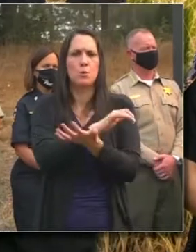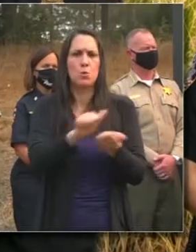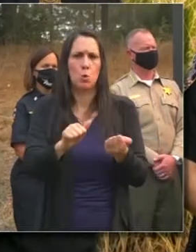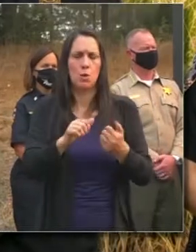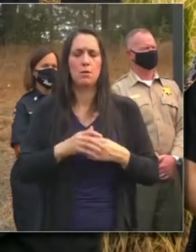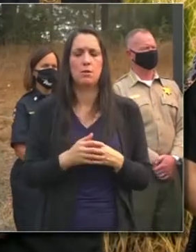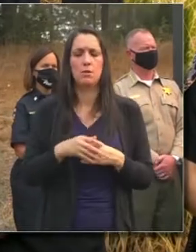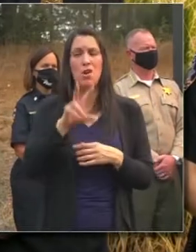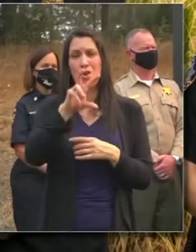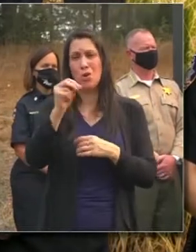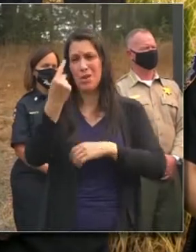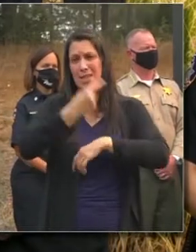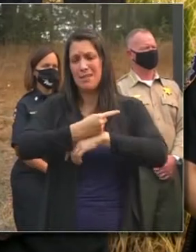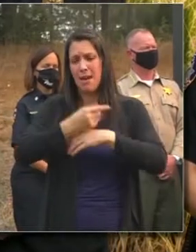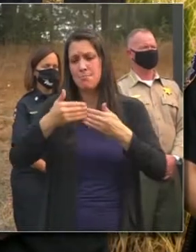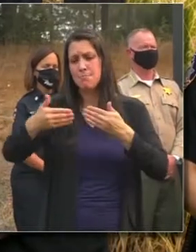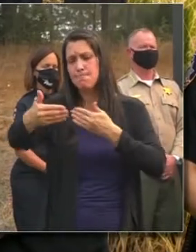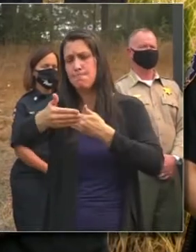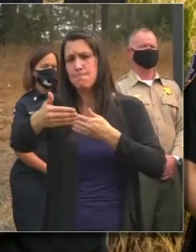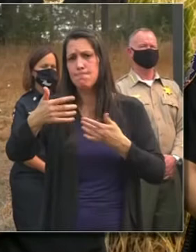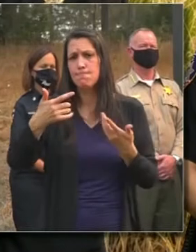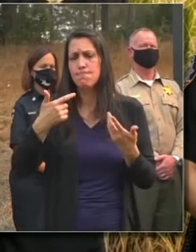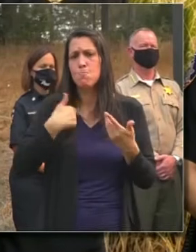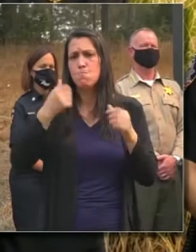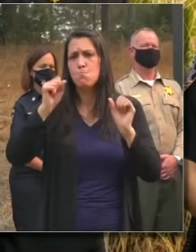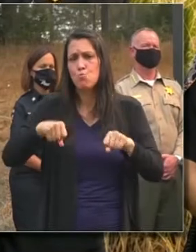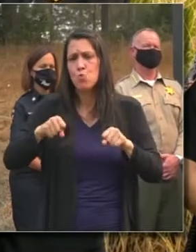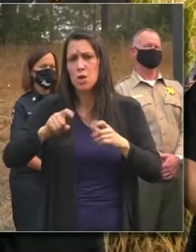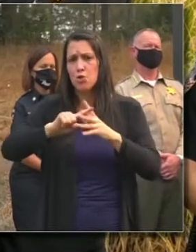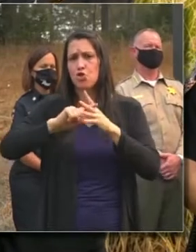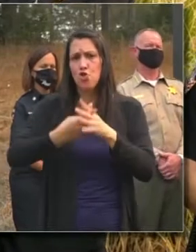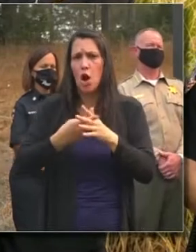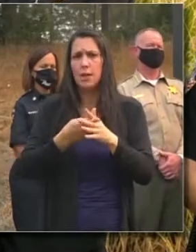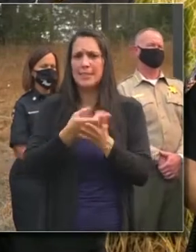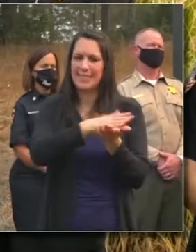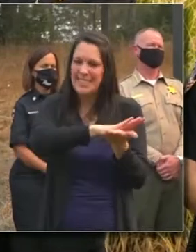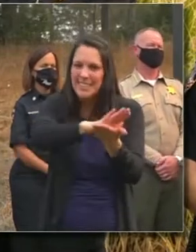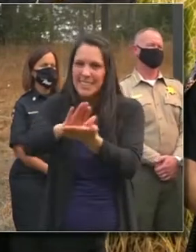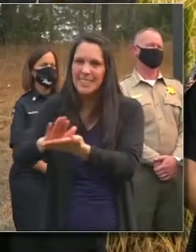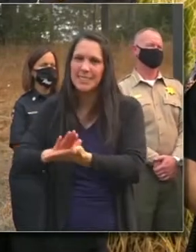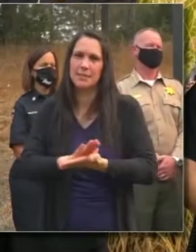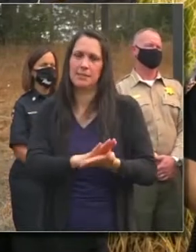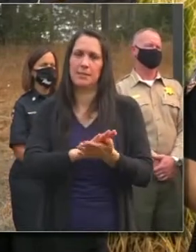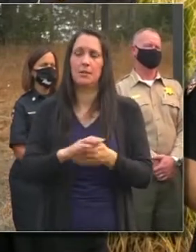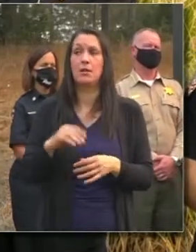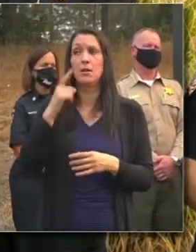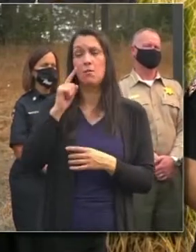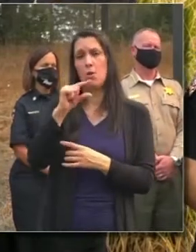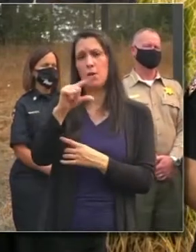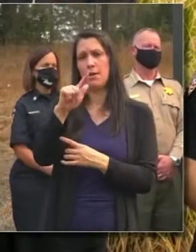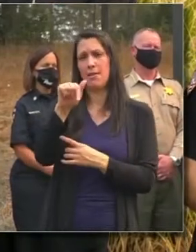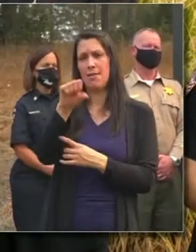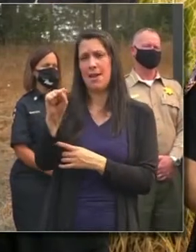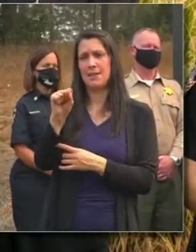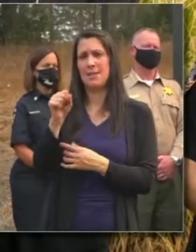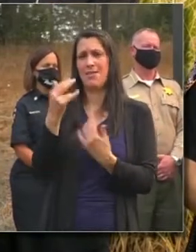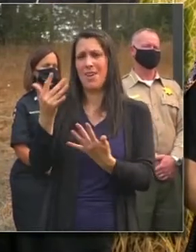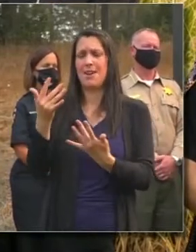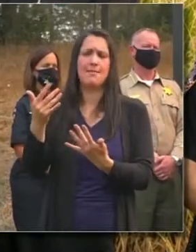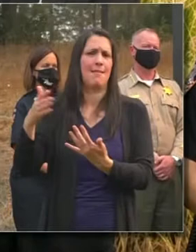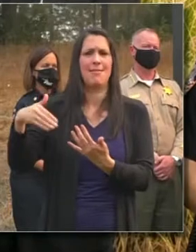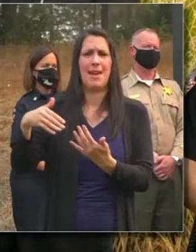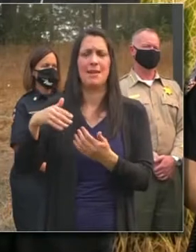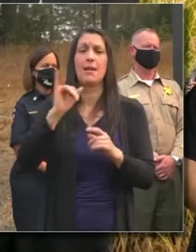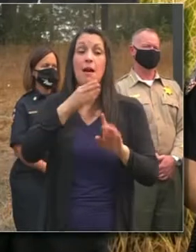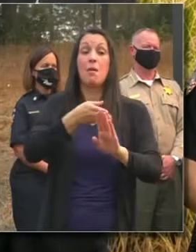donde ha habido impacto y en unos 30 días más o menos estaremos en la posición de ayudar a recoger los escombros en cuanto al incendio glass estamos